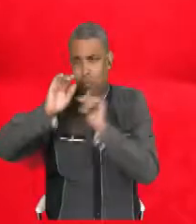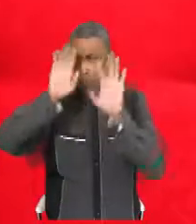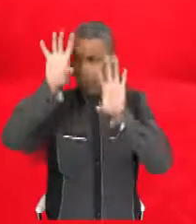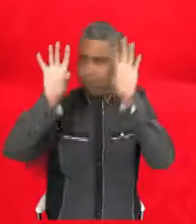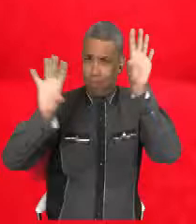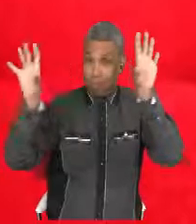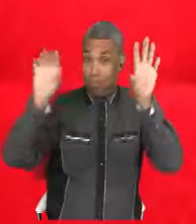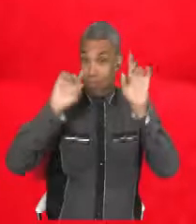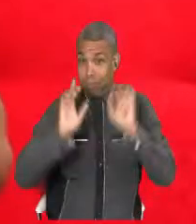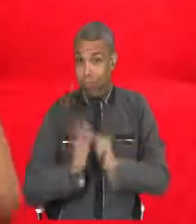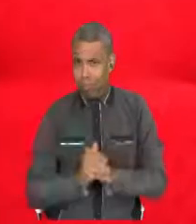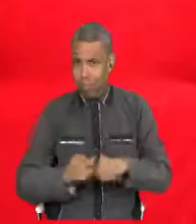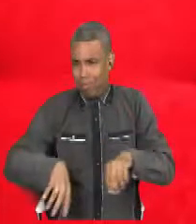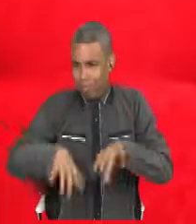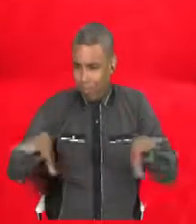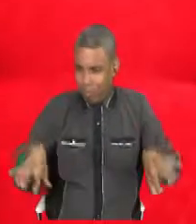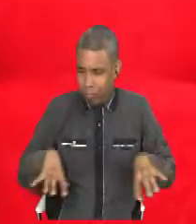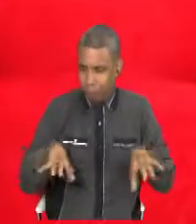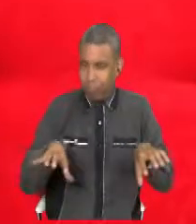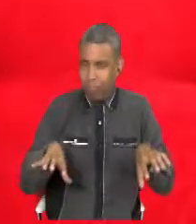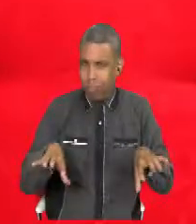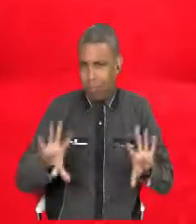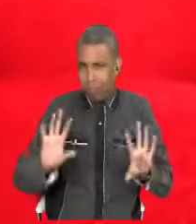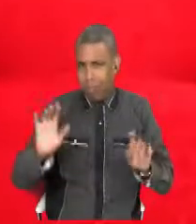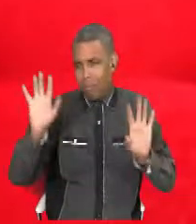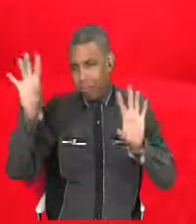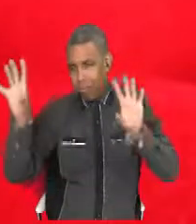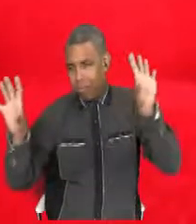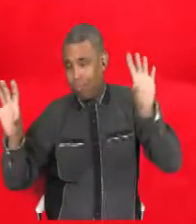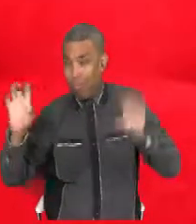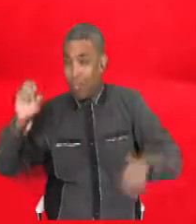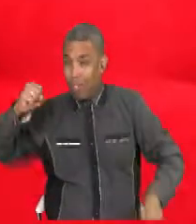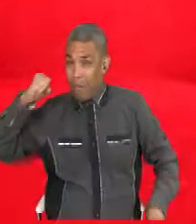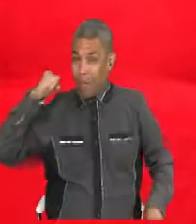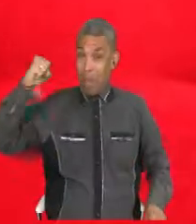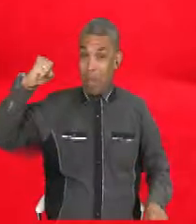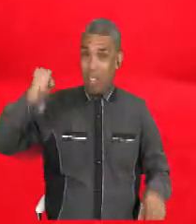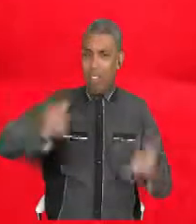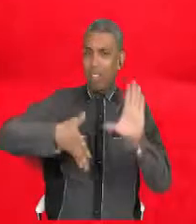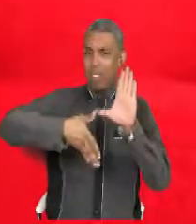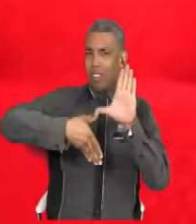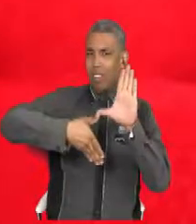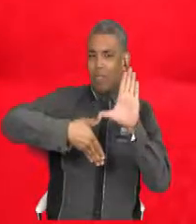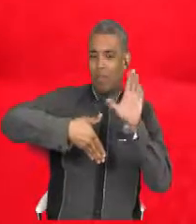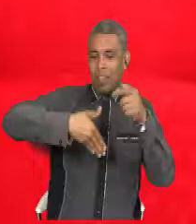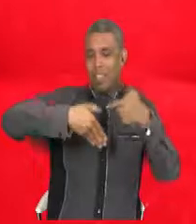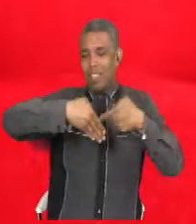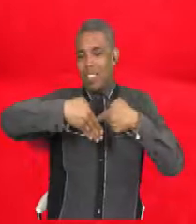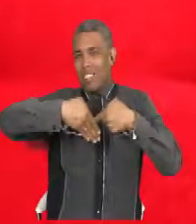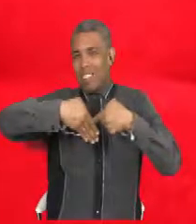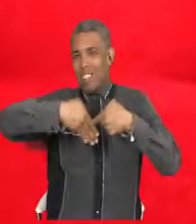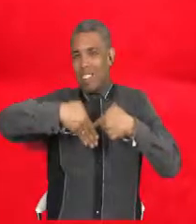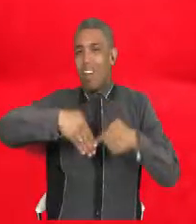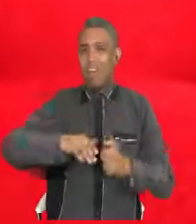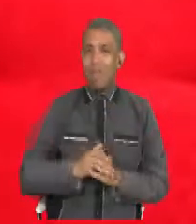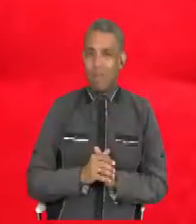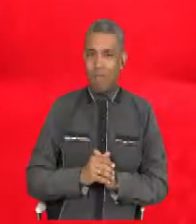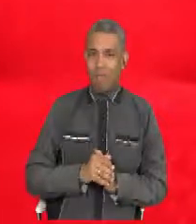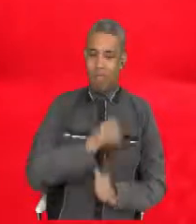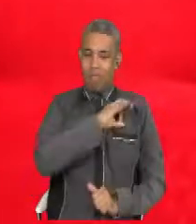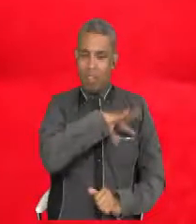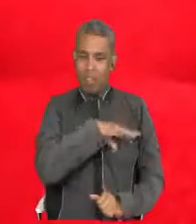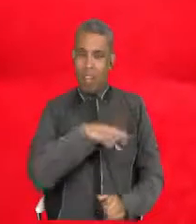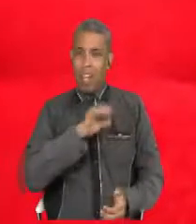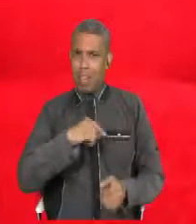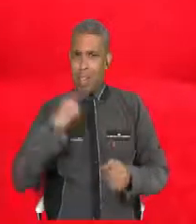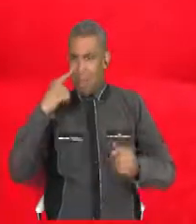ciudad, pero en Chile, donde yo me lanzo a cantar, me doy a conocer, no solamente